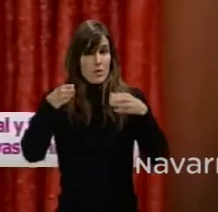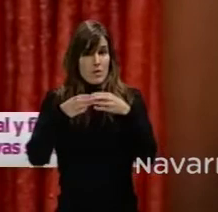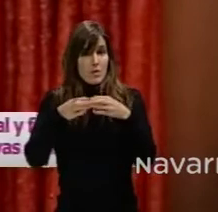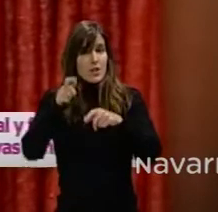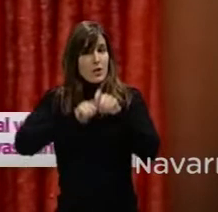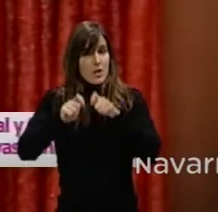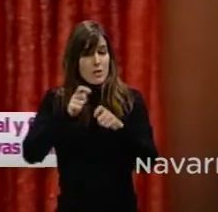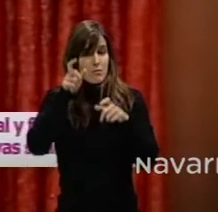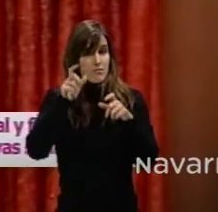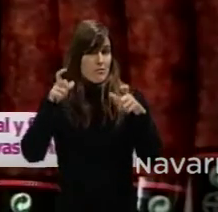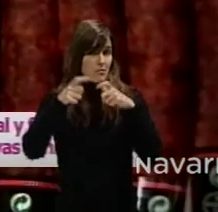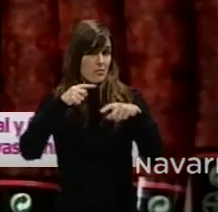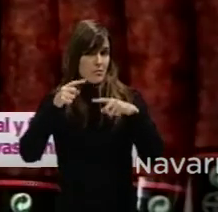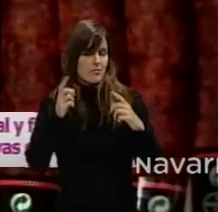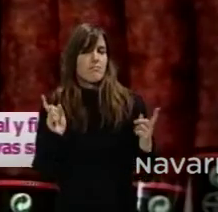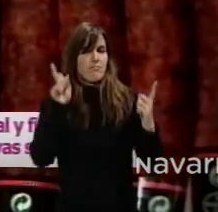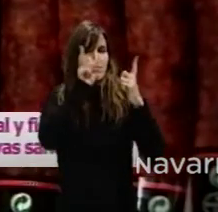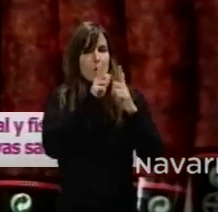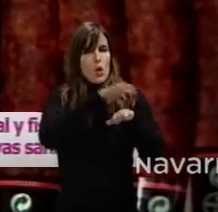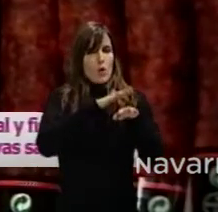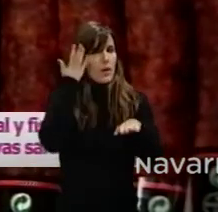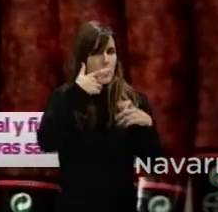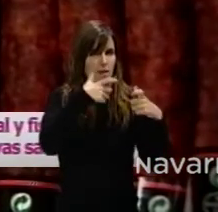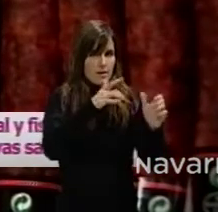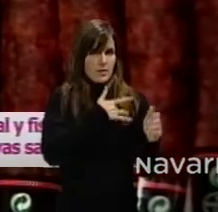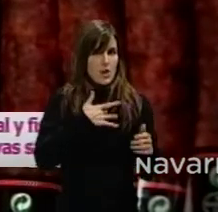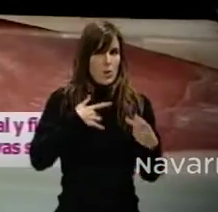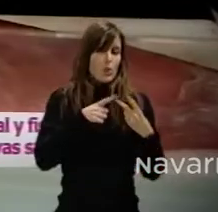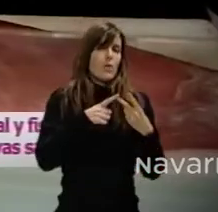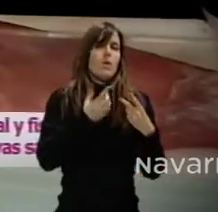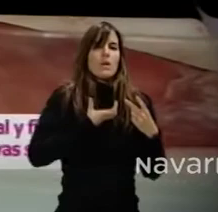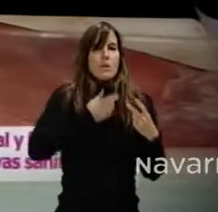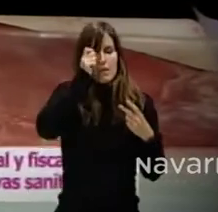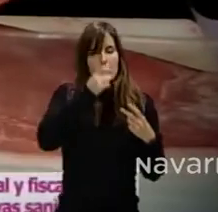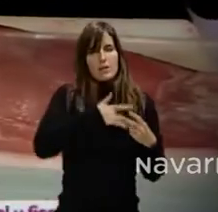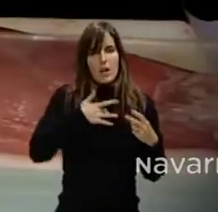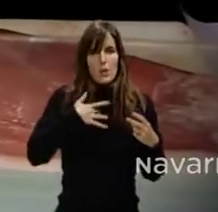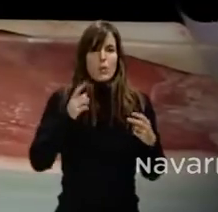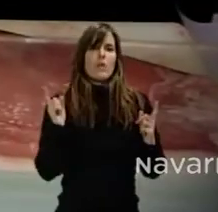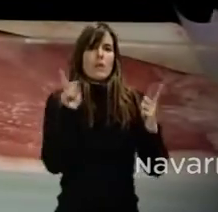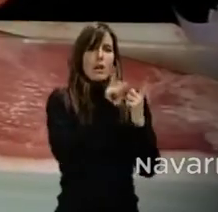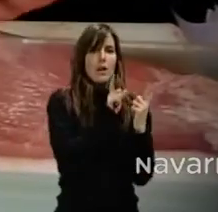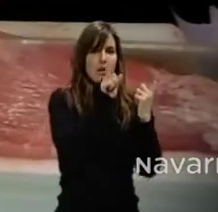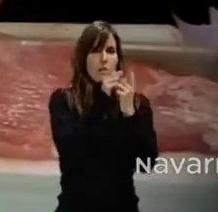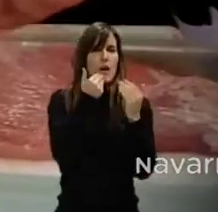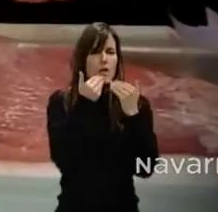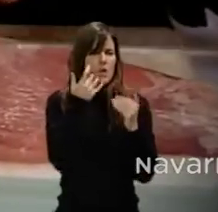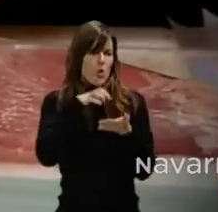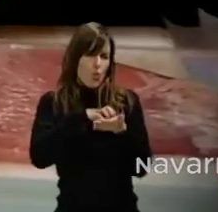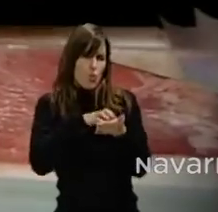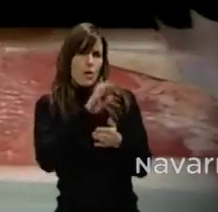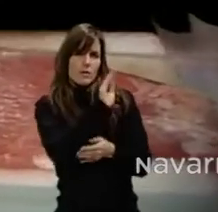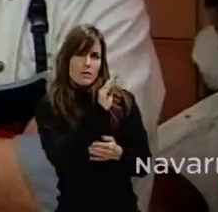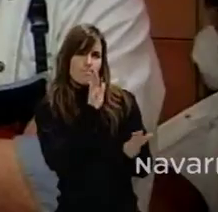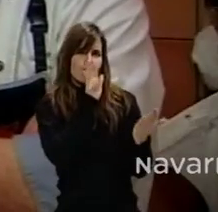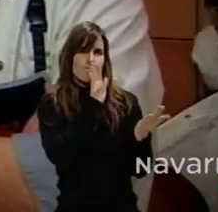competentes como puede ser el gobierno Navarra sanidad el gobierno Navarra sanidad el ayuntamiento de Pamplona para dilucidar todas esas dudas papel